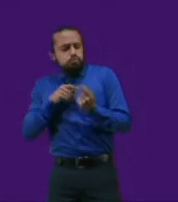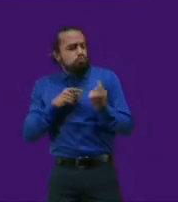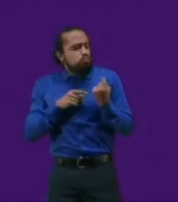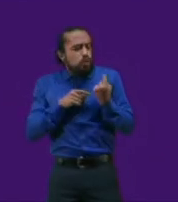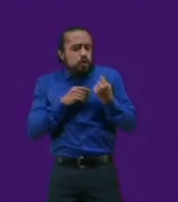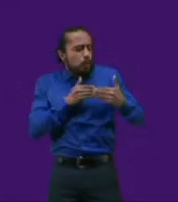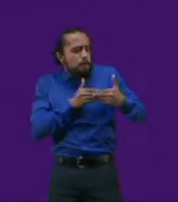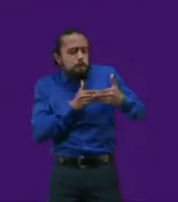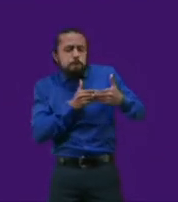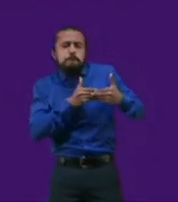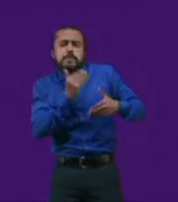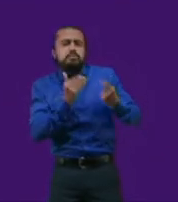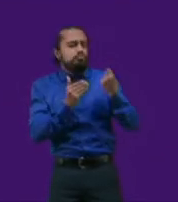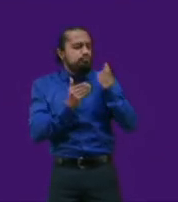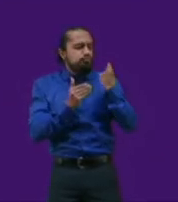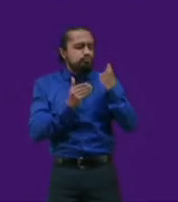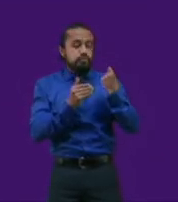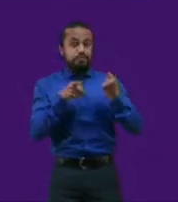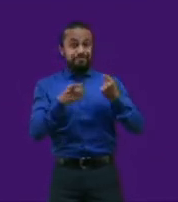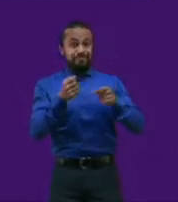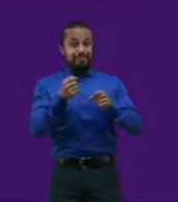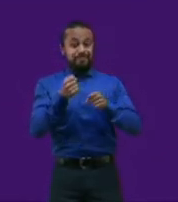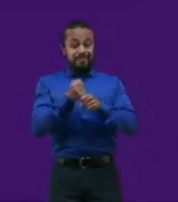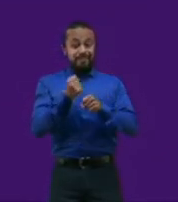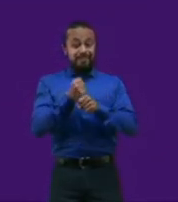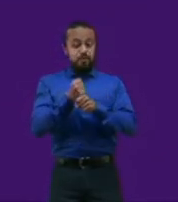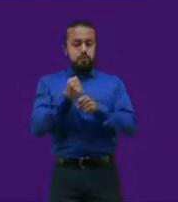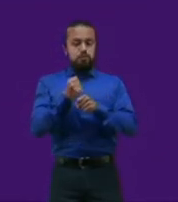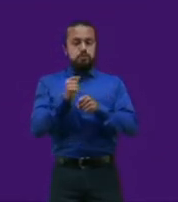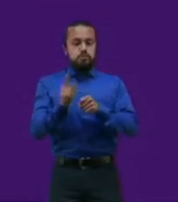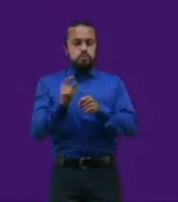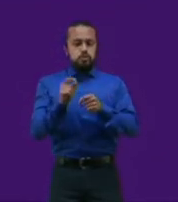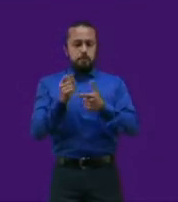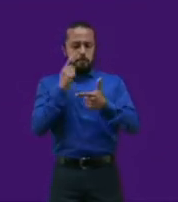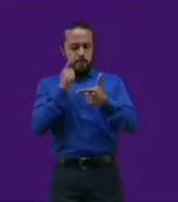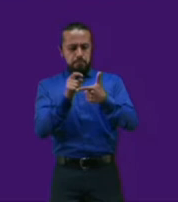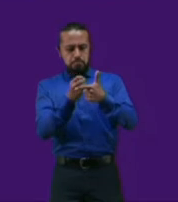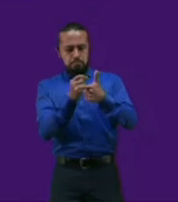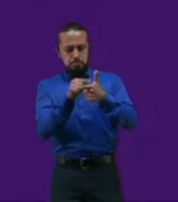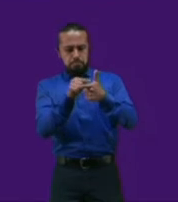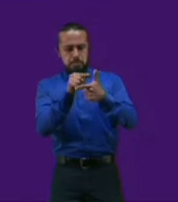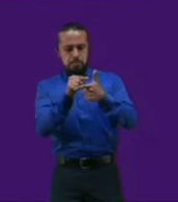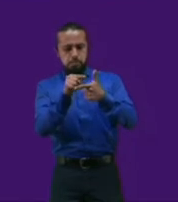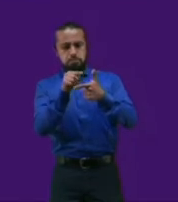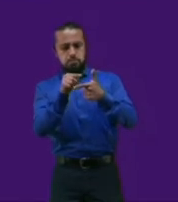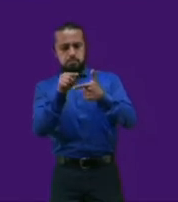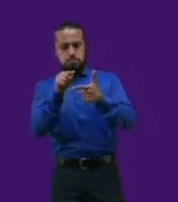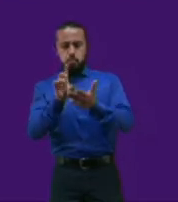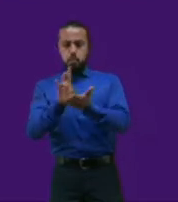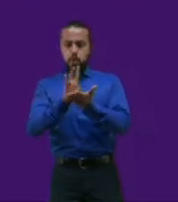teniendo los números muy claros, ahí nos dimos cuenta que el modelo era viable.